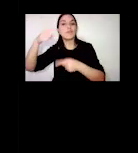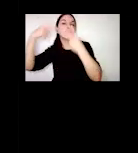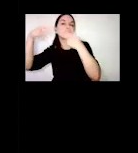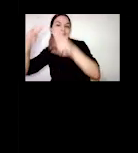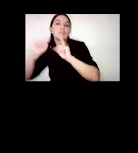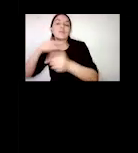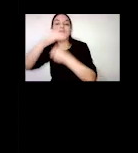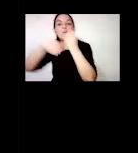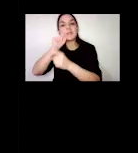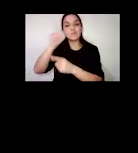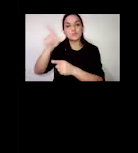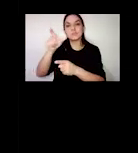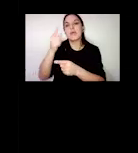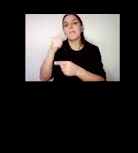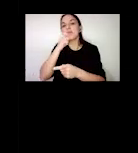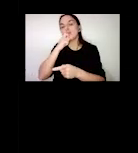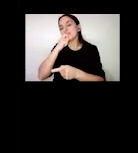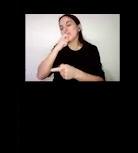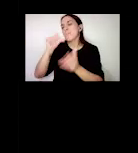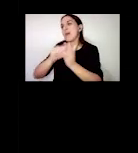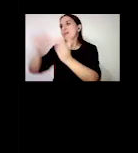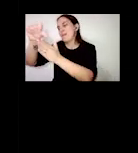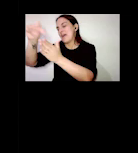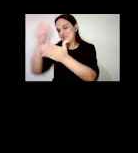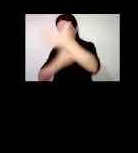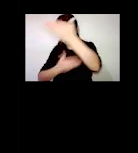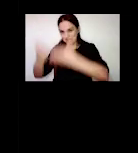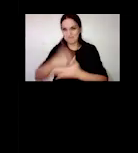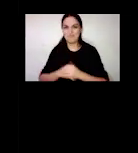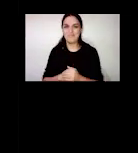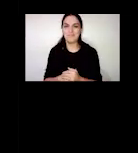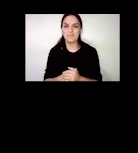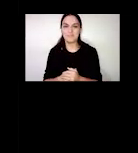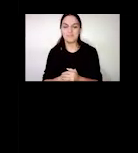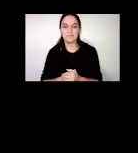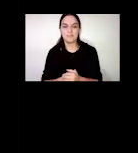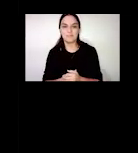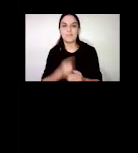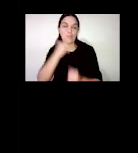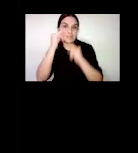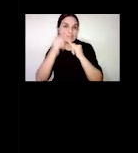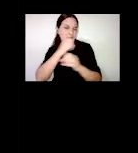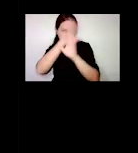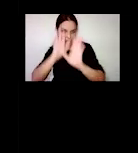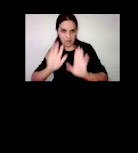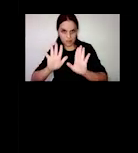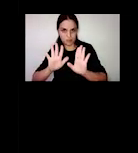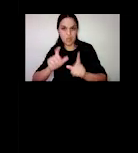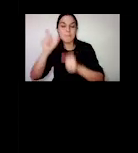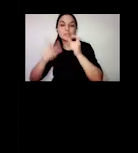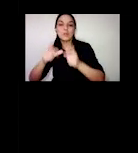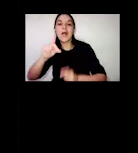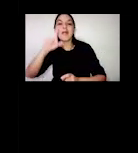exista reciprocidad entre los países. Acá yo siempre hago estas aclaraciones. Cuando hablo de miembros